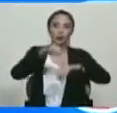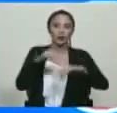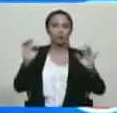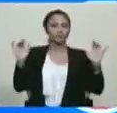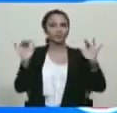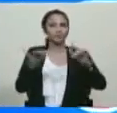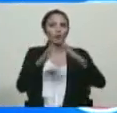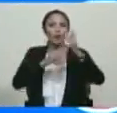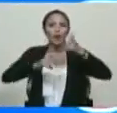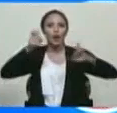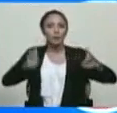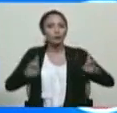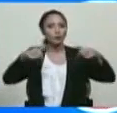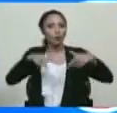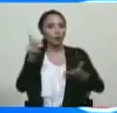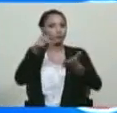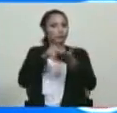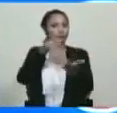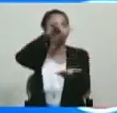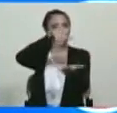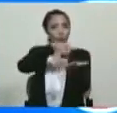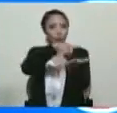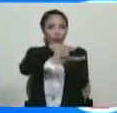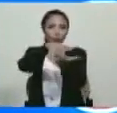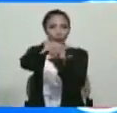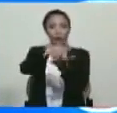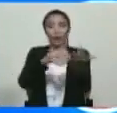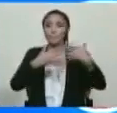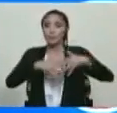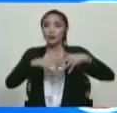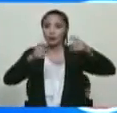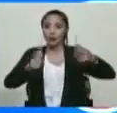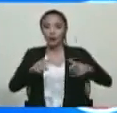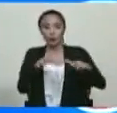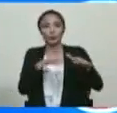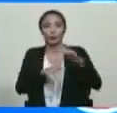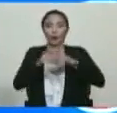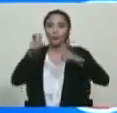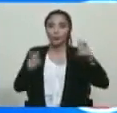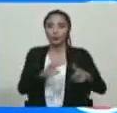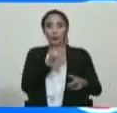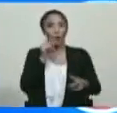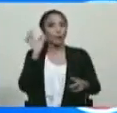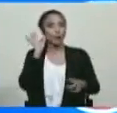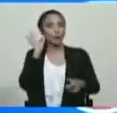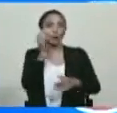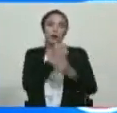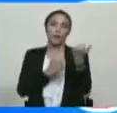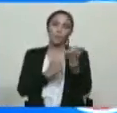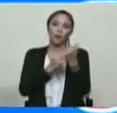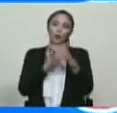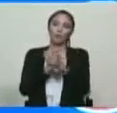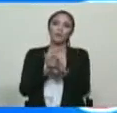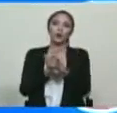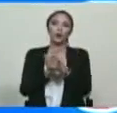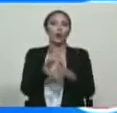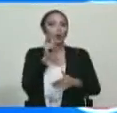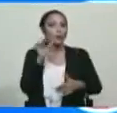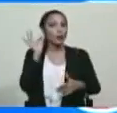mayoristas, agencias de viaje, empresarios, empresarias, compañeros,